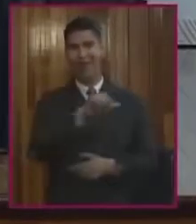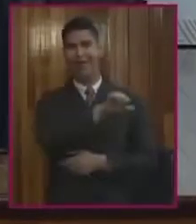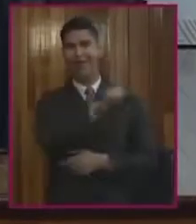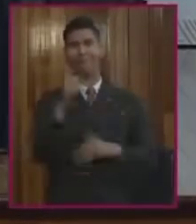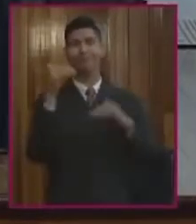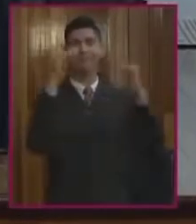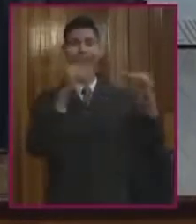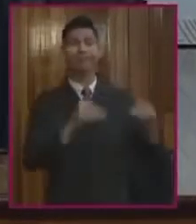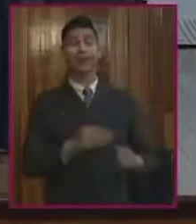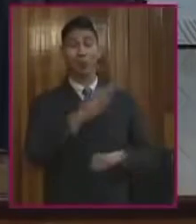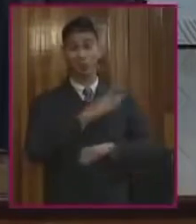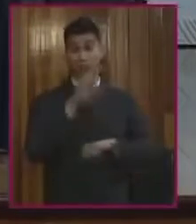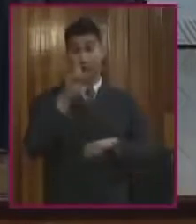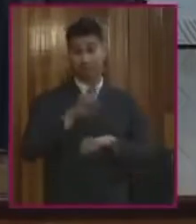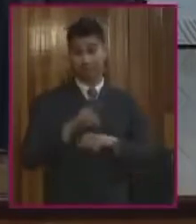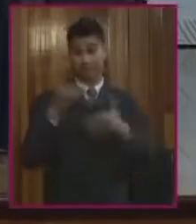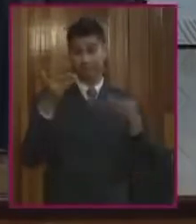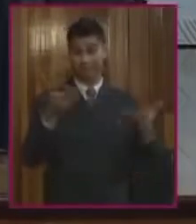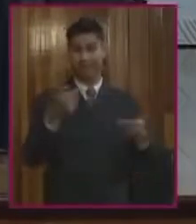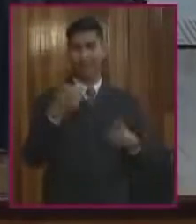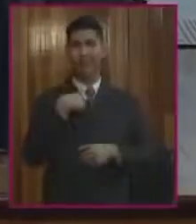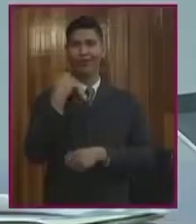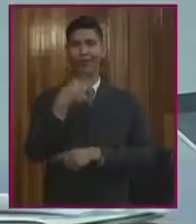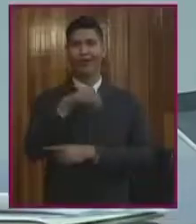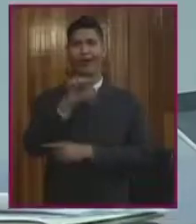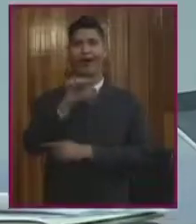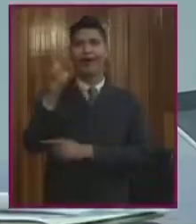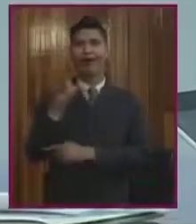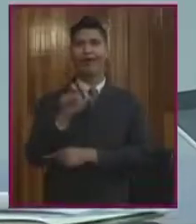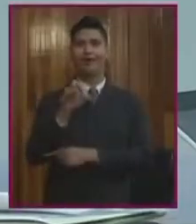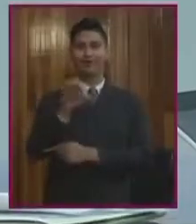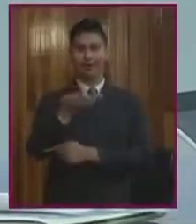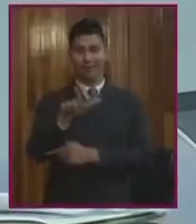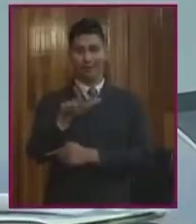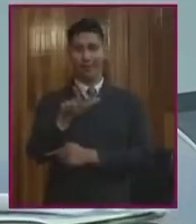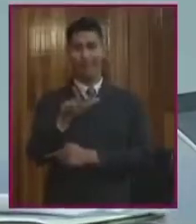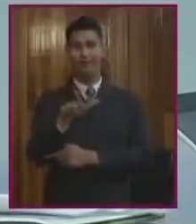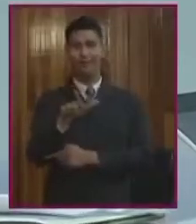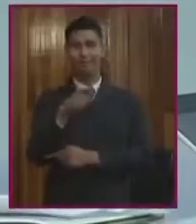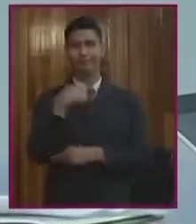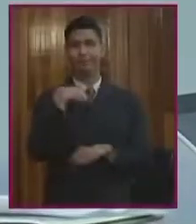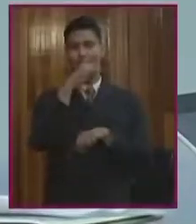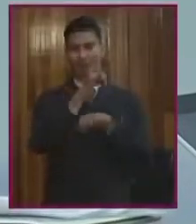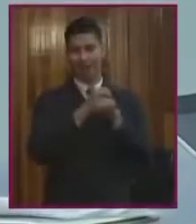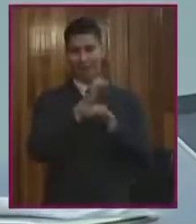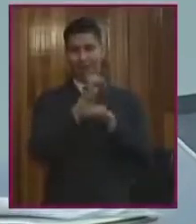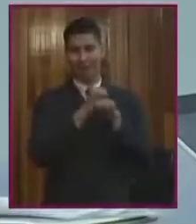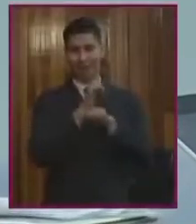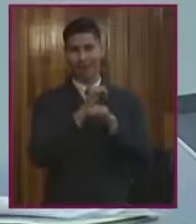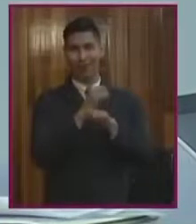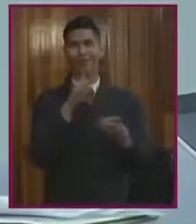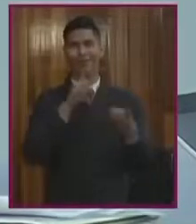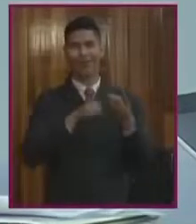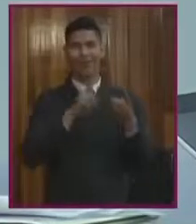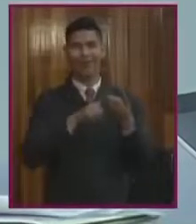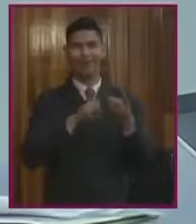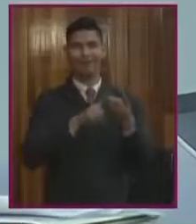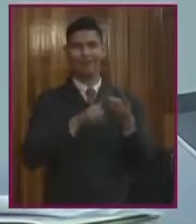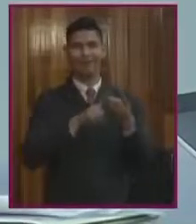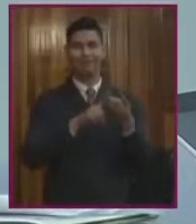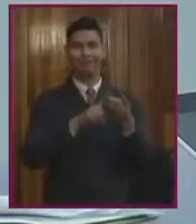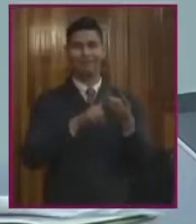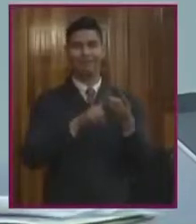Buenos días a todas y todos, soy Axel Didriksson Takeyanagi, investigador titular del Instituto de